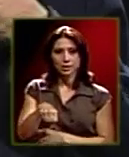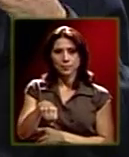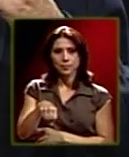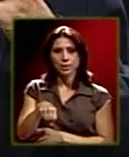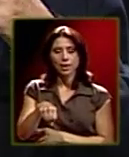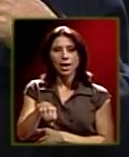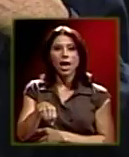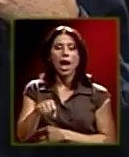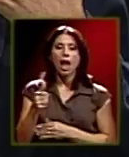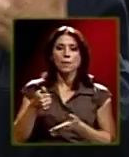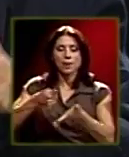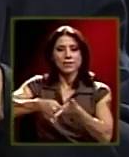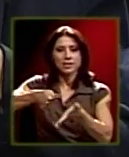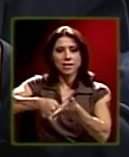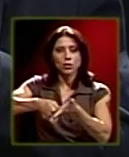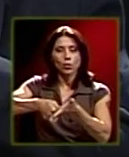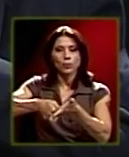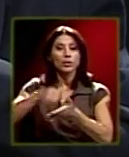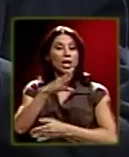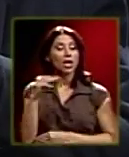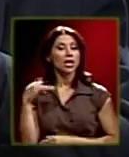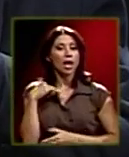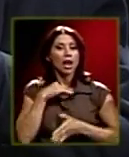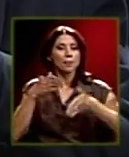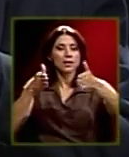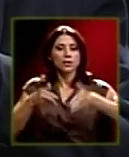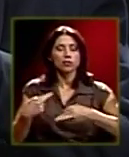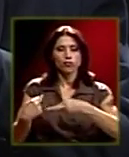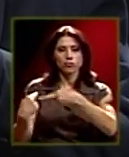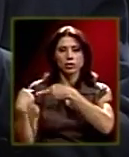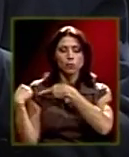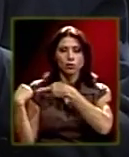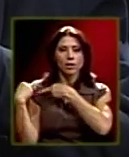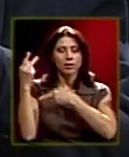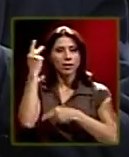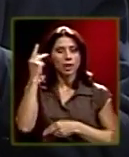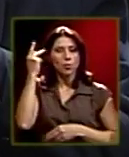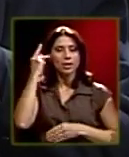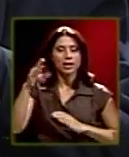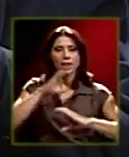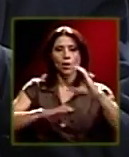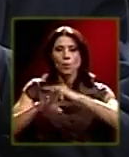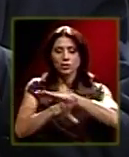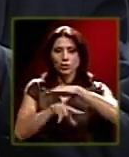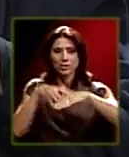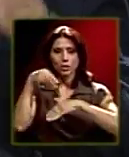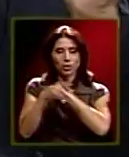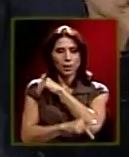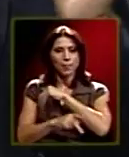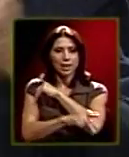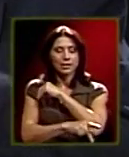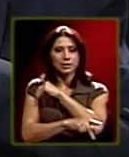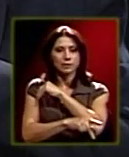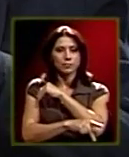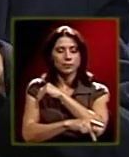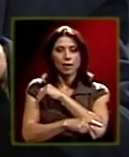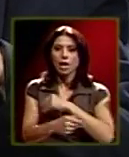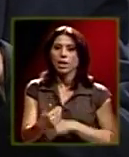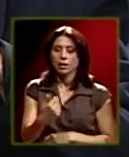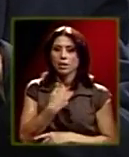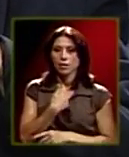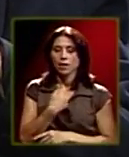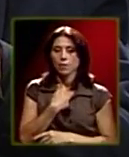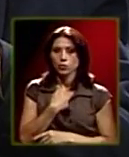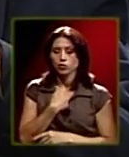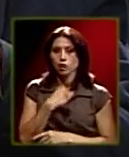al plebiscito y al ministro responsable de la política de comercio exterior del país, a quien tenemos